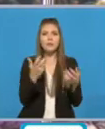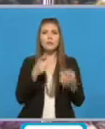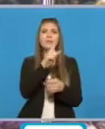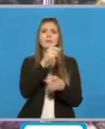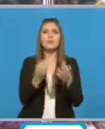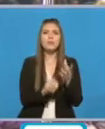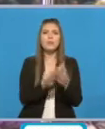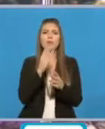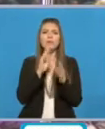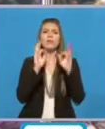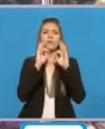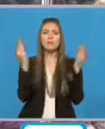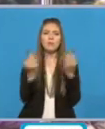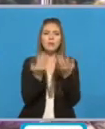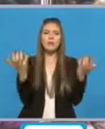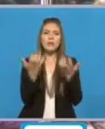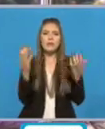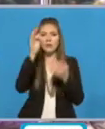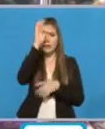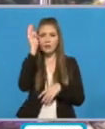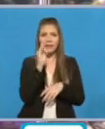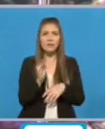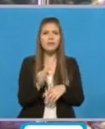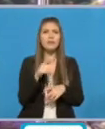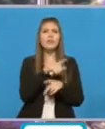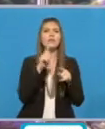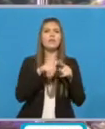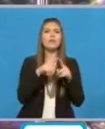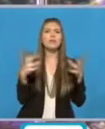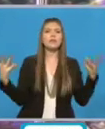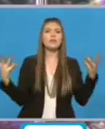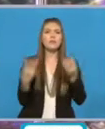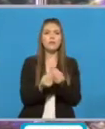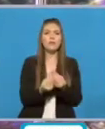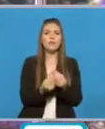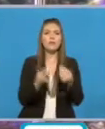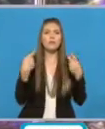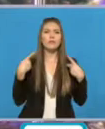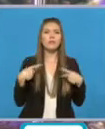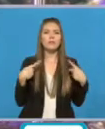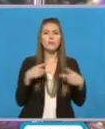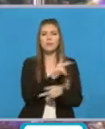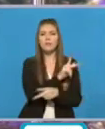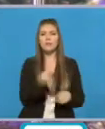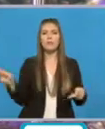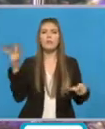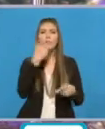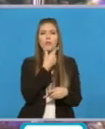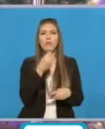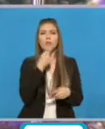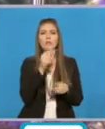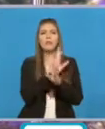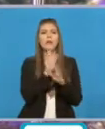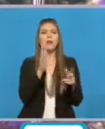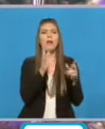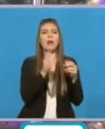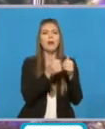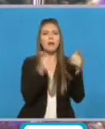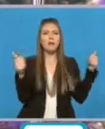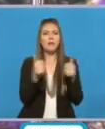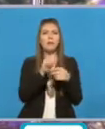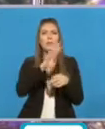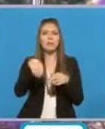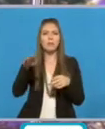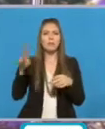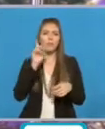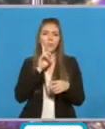iglesia en donde se reúnen un cierto número de hombres viudos, en general, y viven